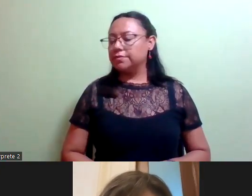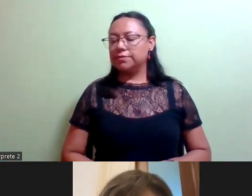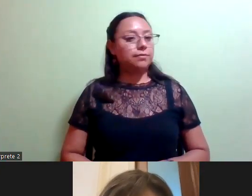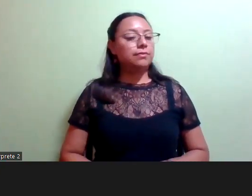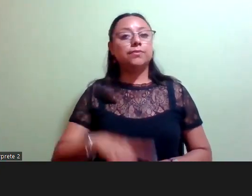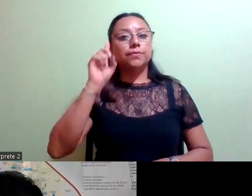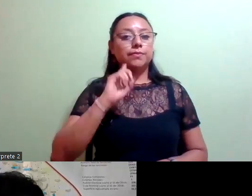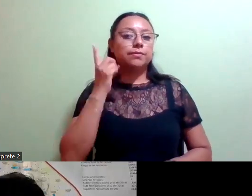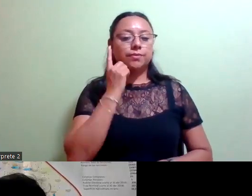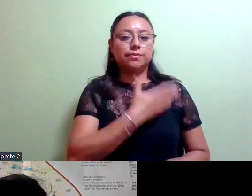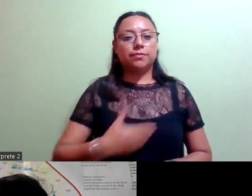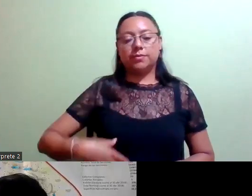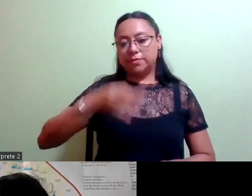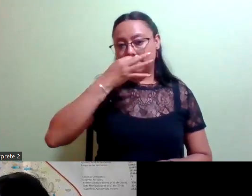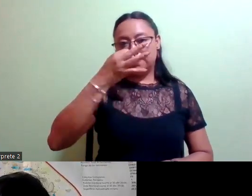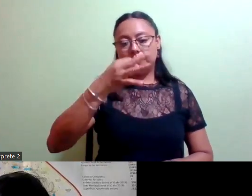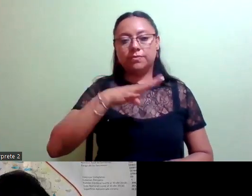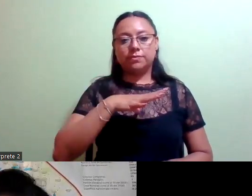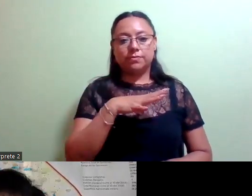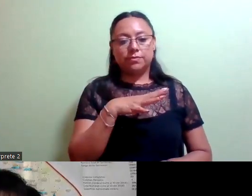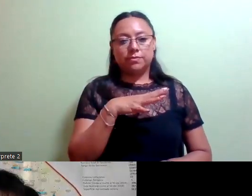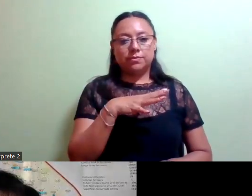Diputada presidenta, somos